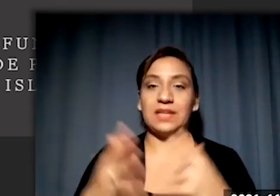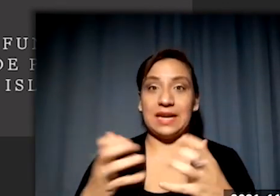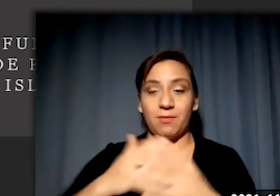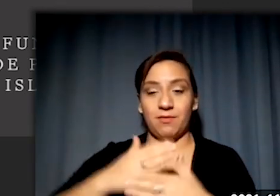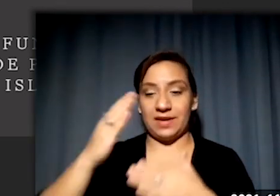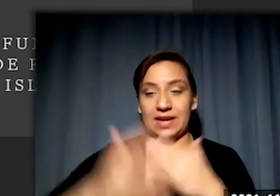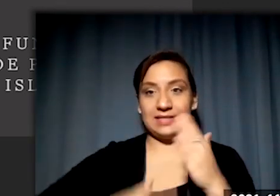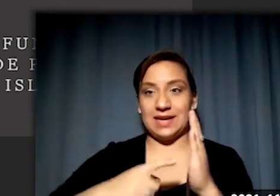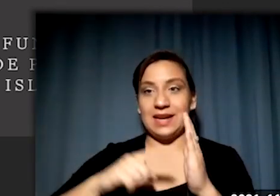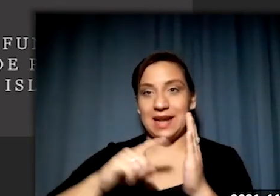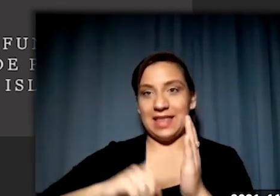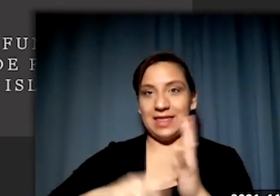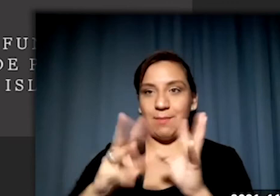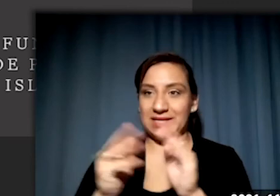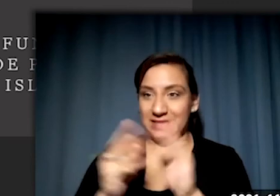presentación